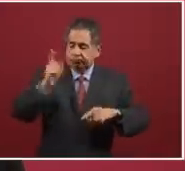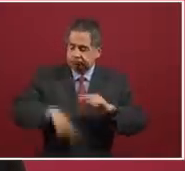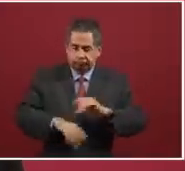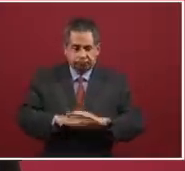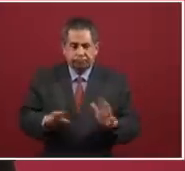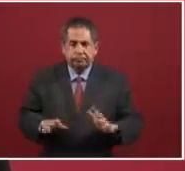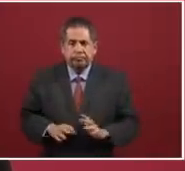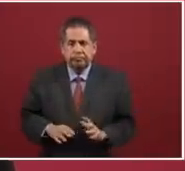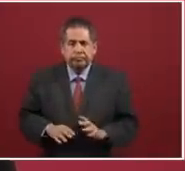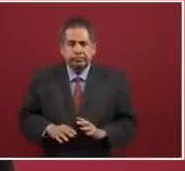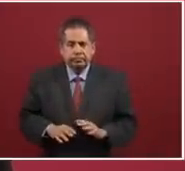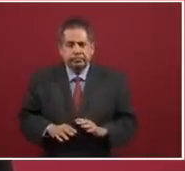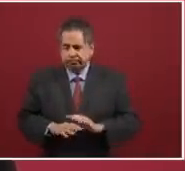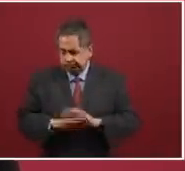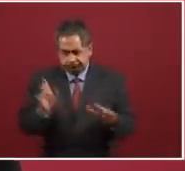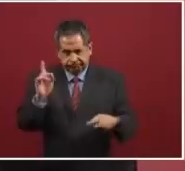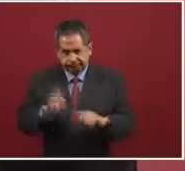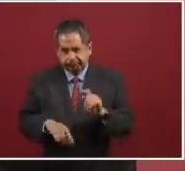Ya